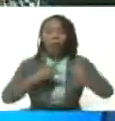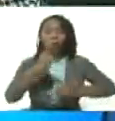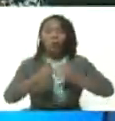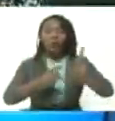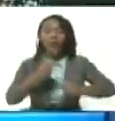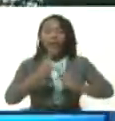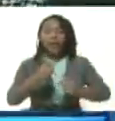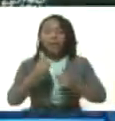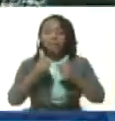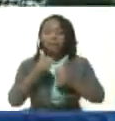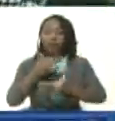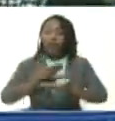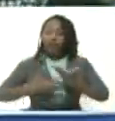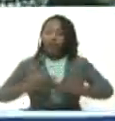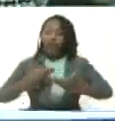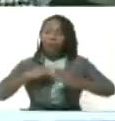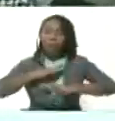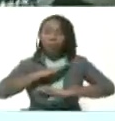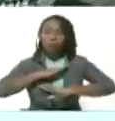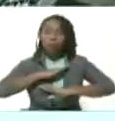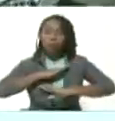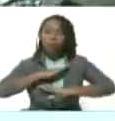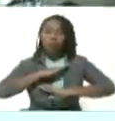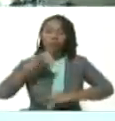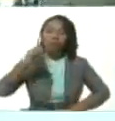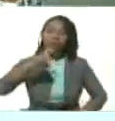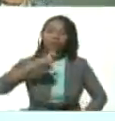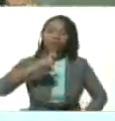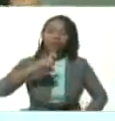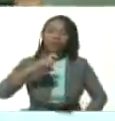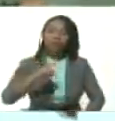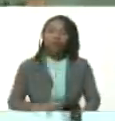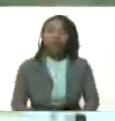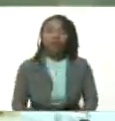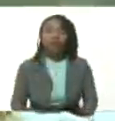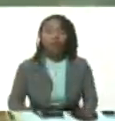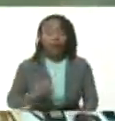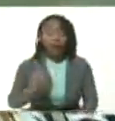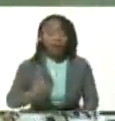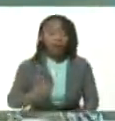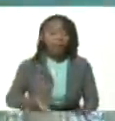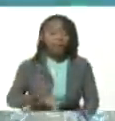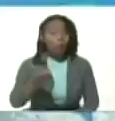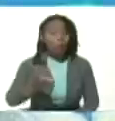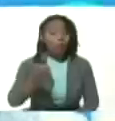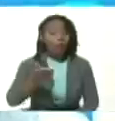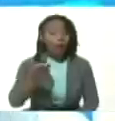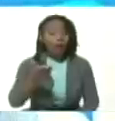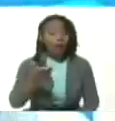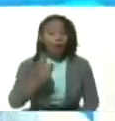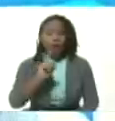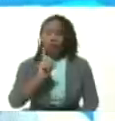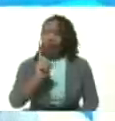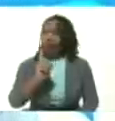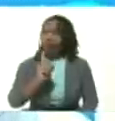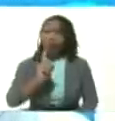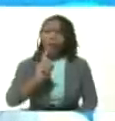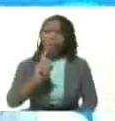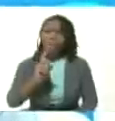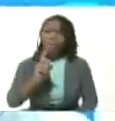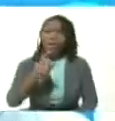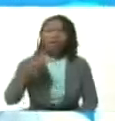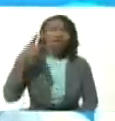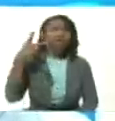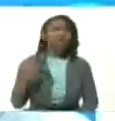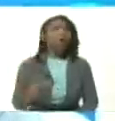y servicios para la satisfacción de las necesidades. Eso es un elemento vital. No negamos